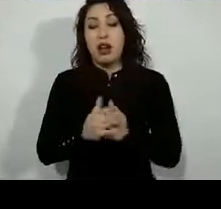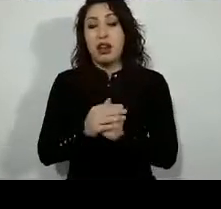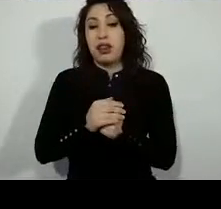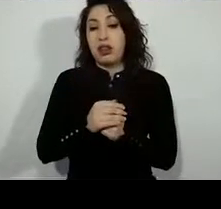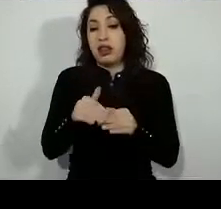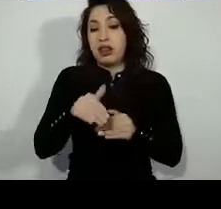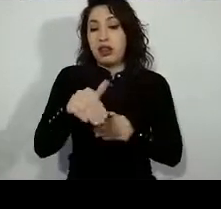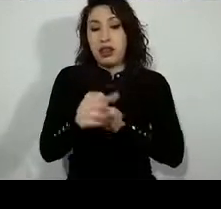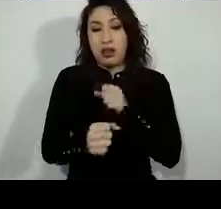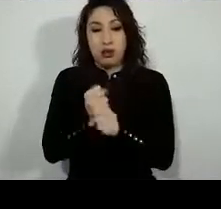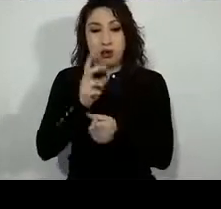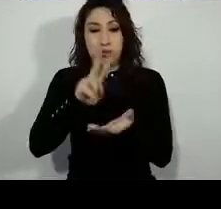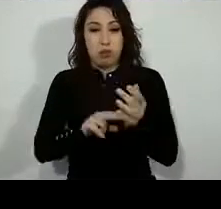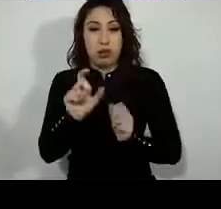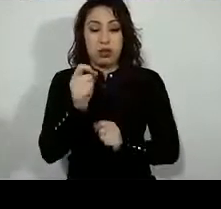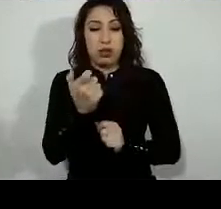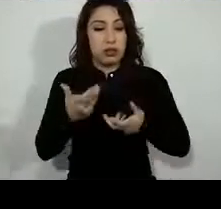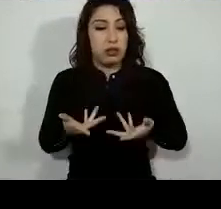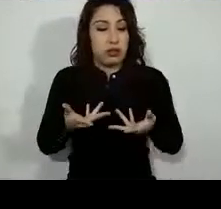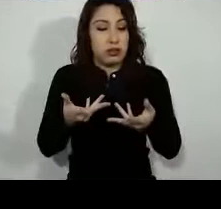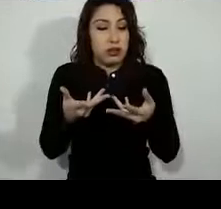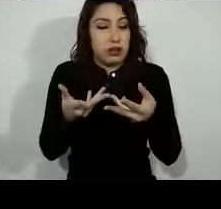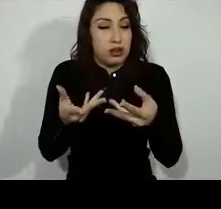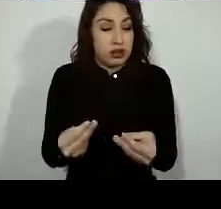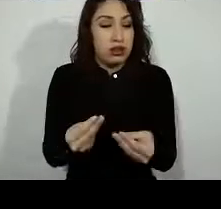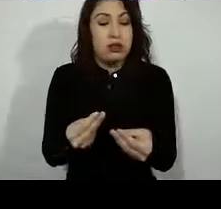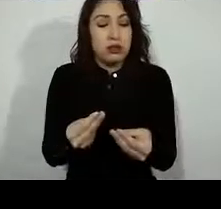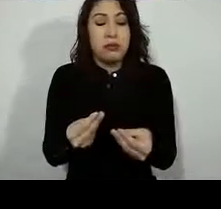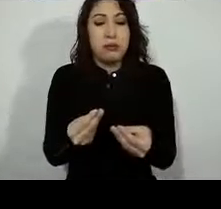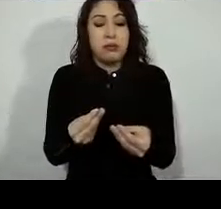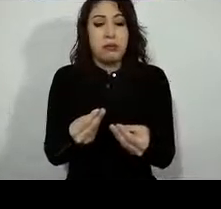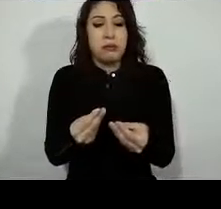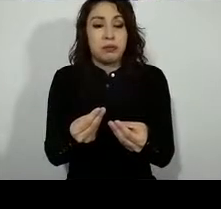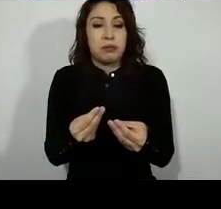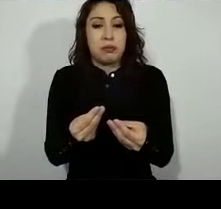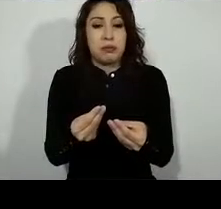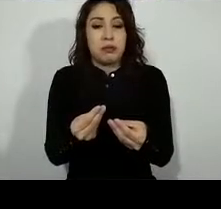2020, con todas las acciones que se han hecho o que se hicieron